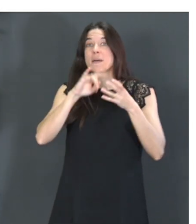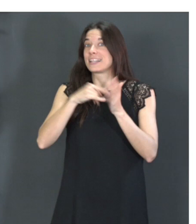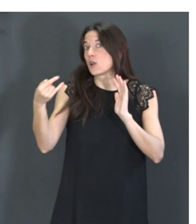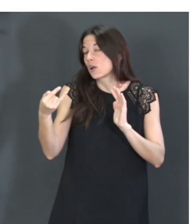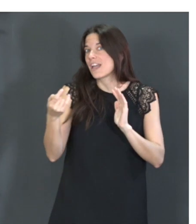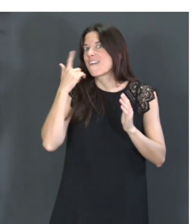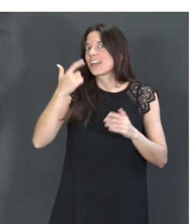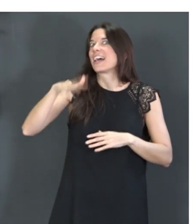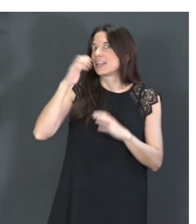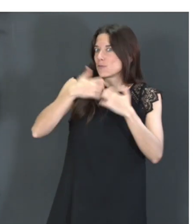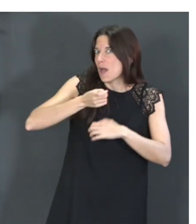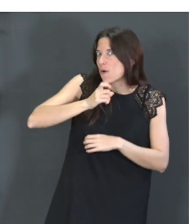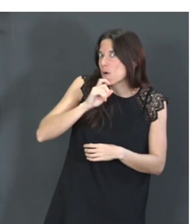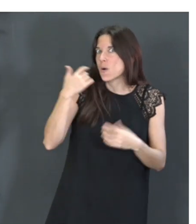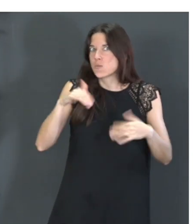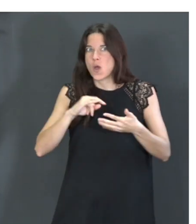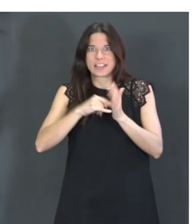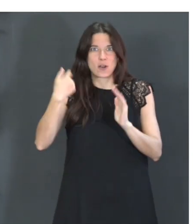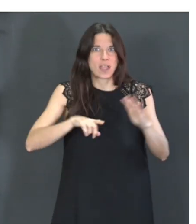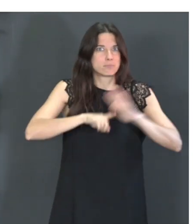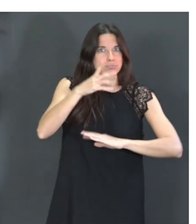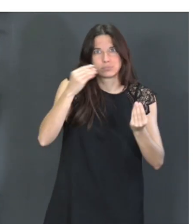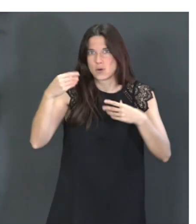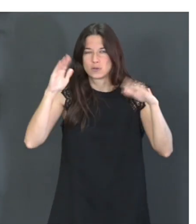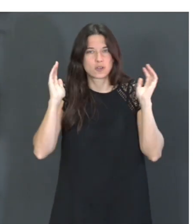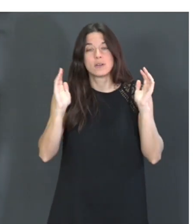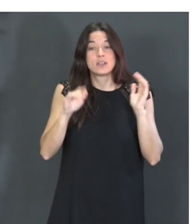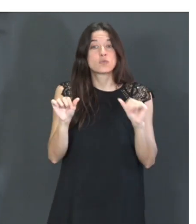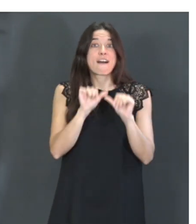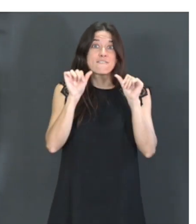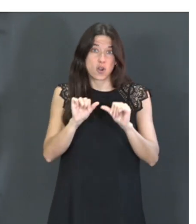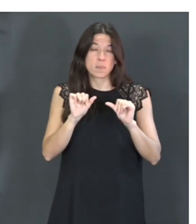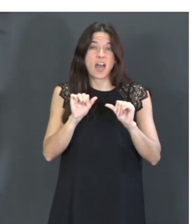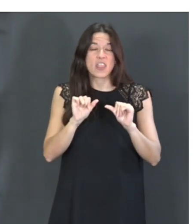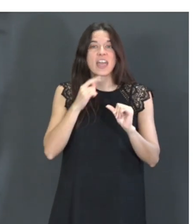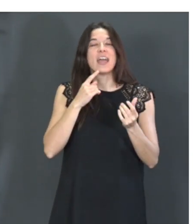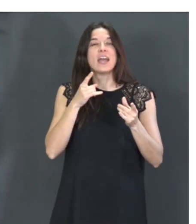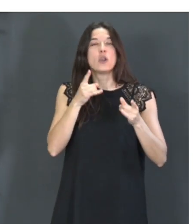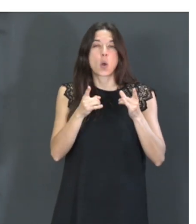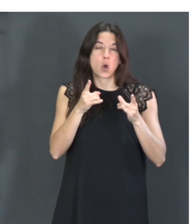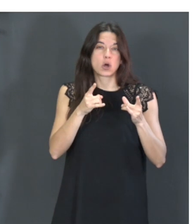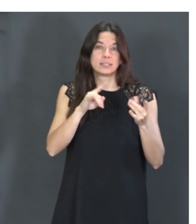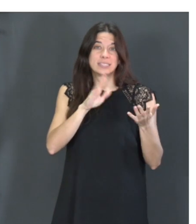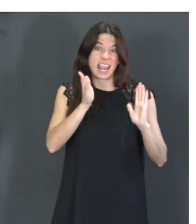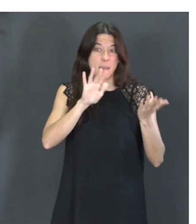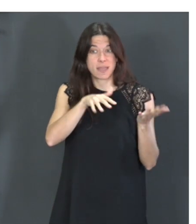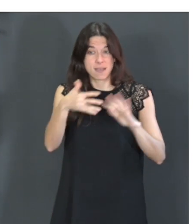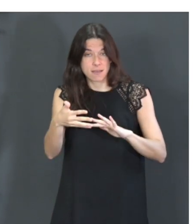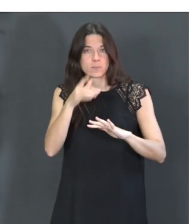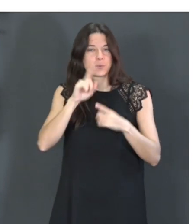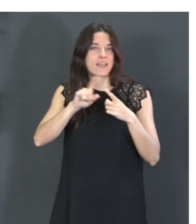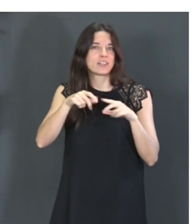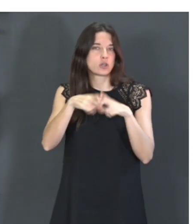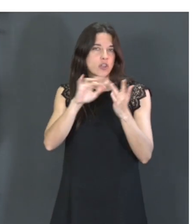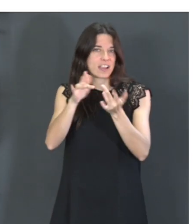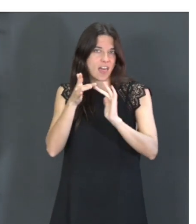ahora, fíjate cómo funciona y demás, eso es una de las maneras de aplicar la roboterapia, que tiene sobre todo este efecto socializador, ¿de acuerdo?,